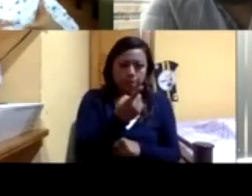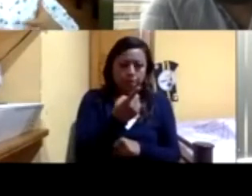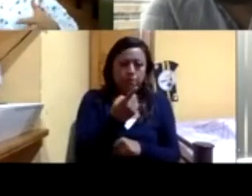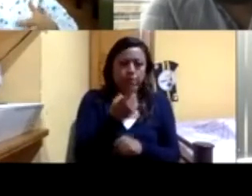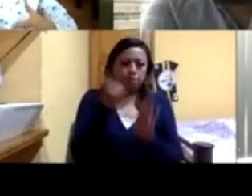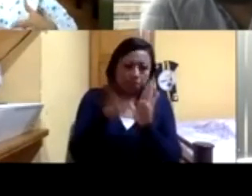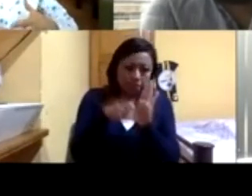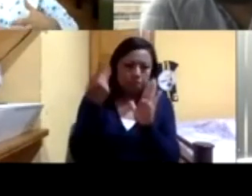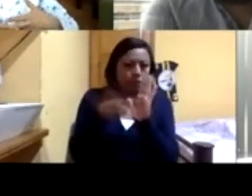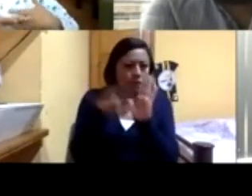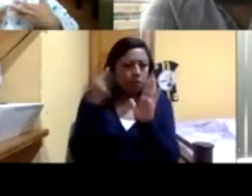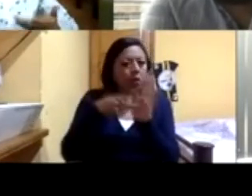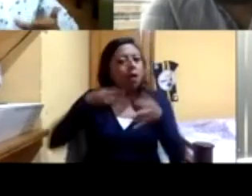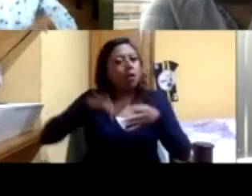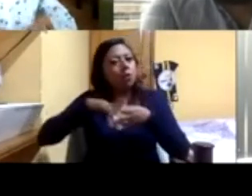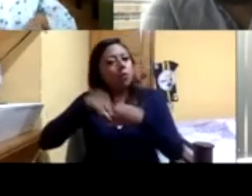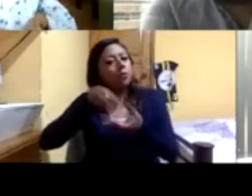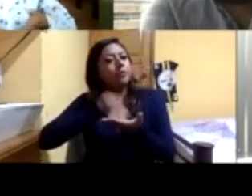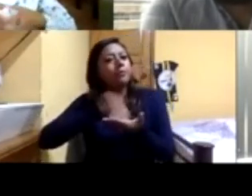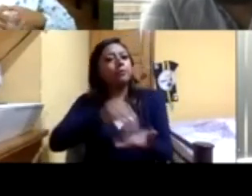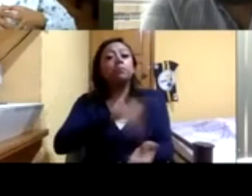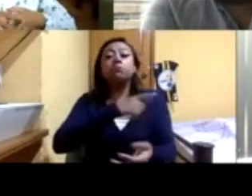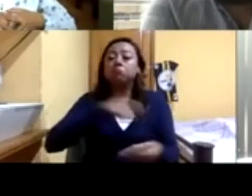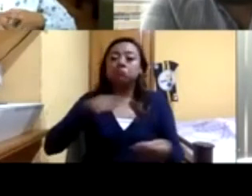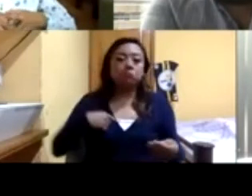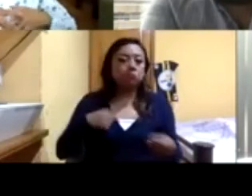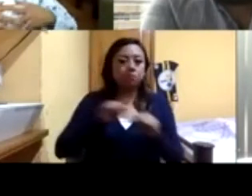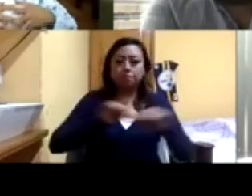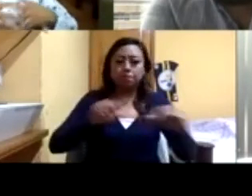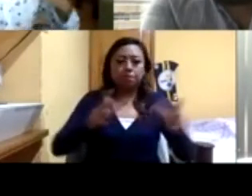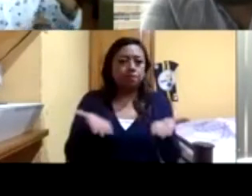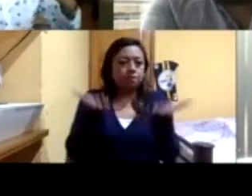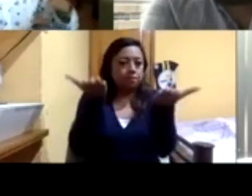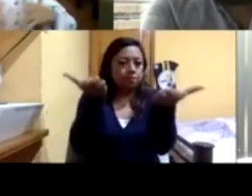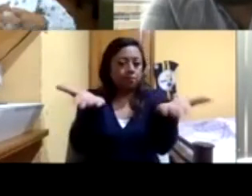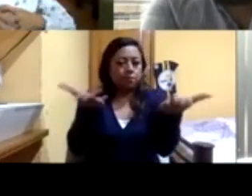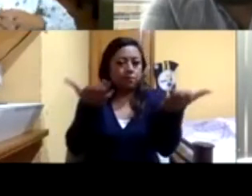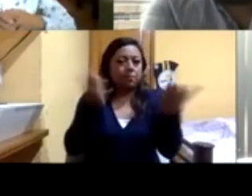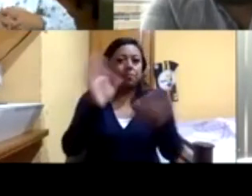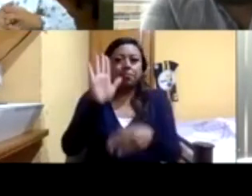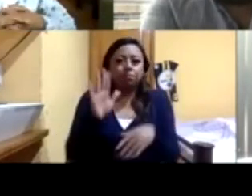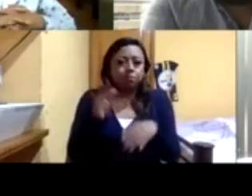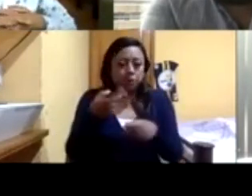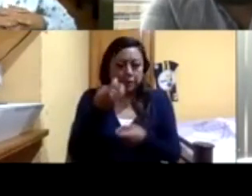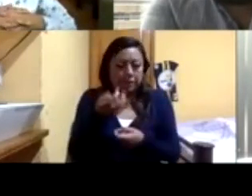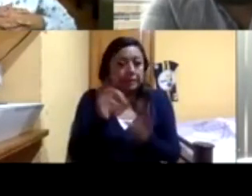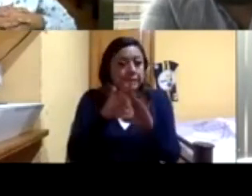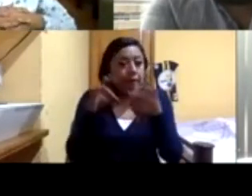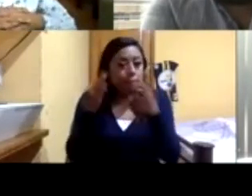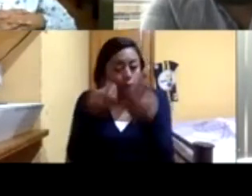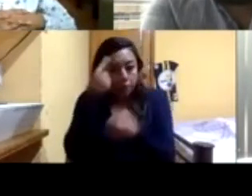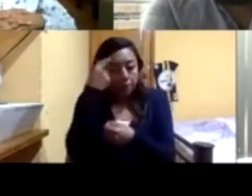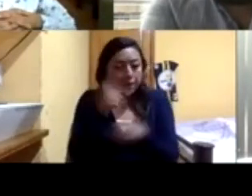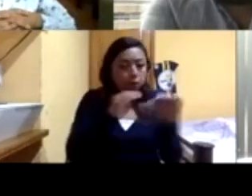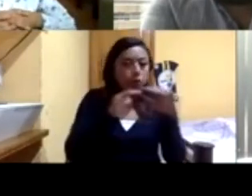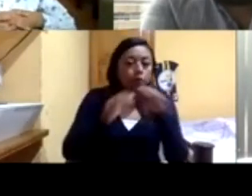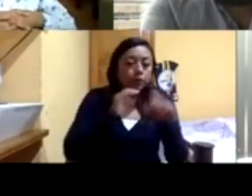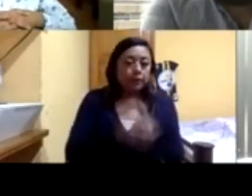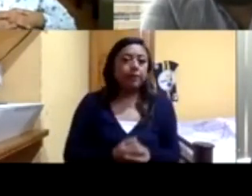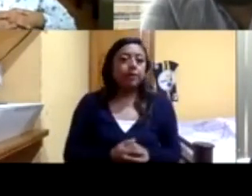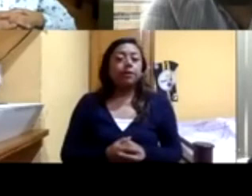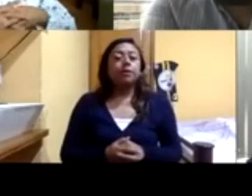reiterada y permanente, nosotros dejamos habilitada esa ventanilla, digamos, ¿no? Y aquí